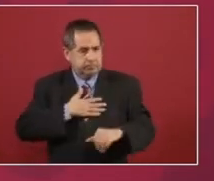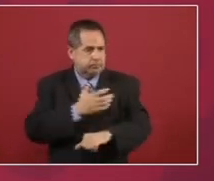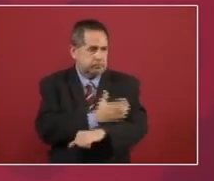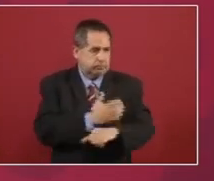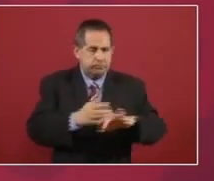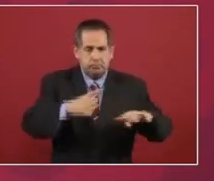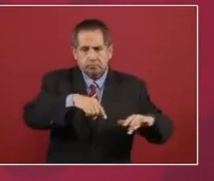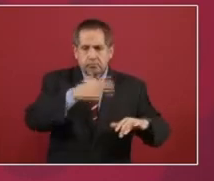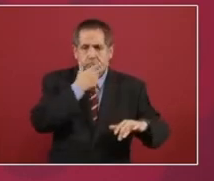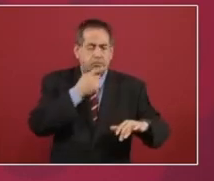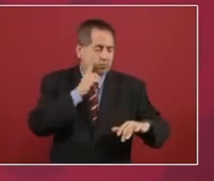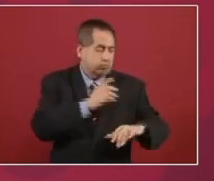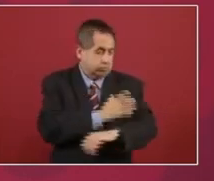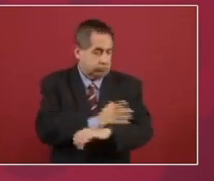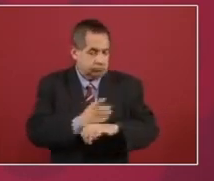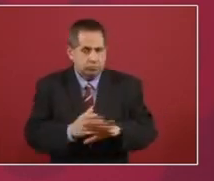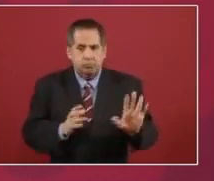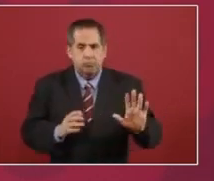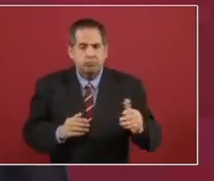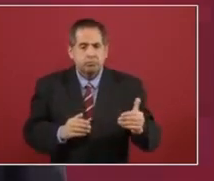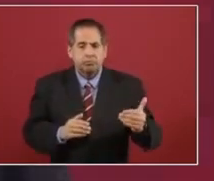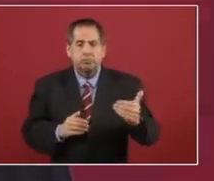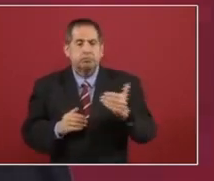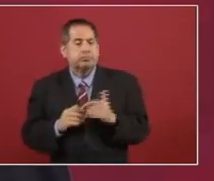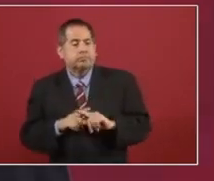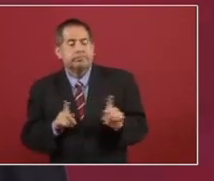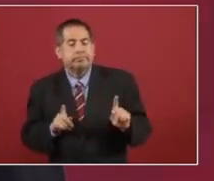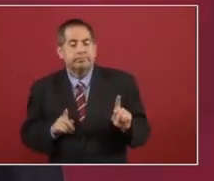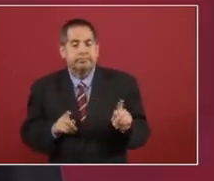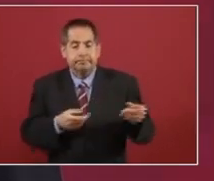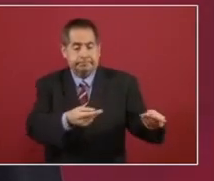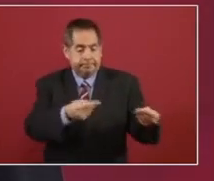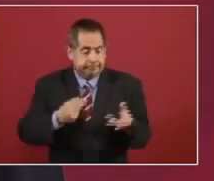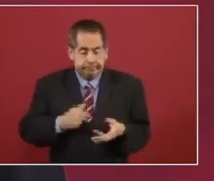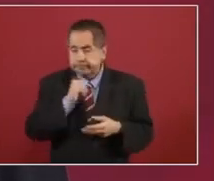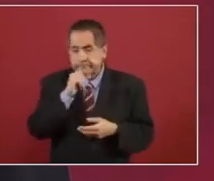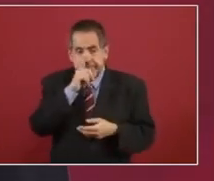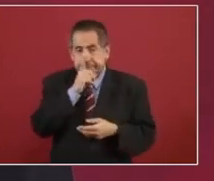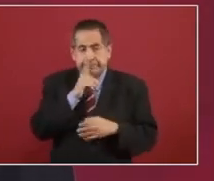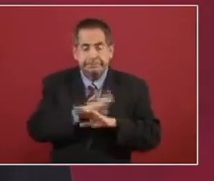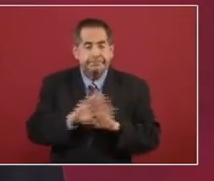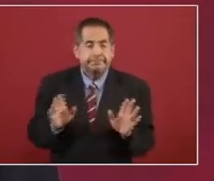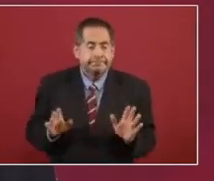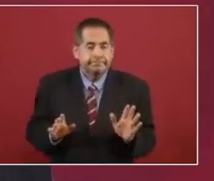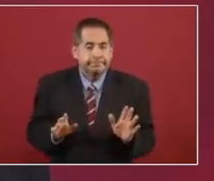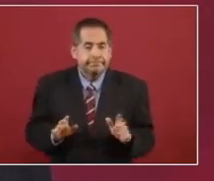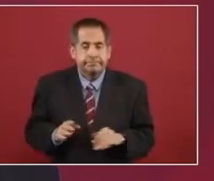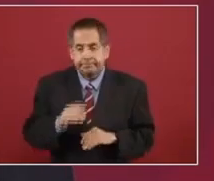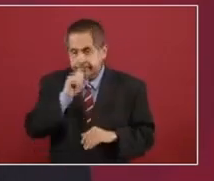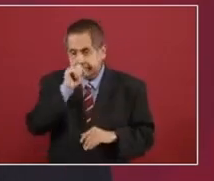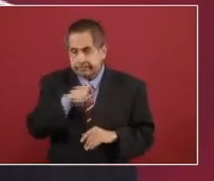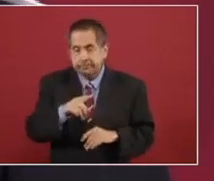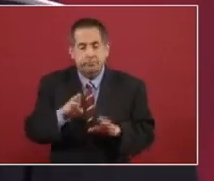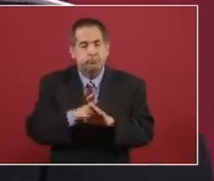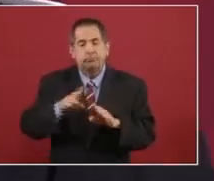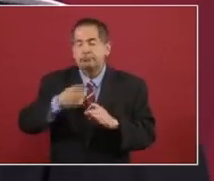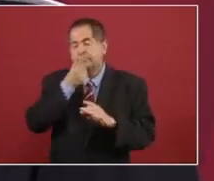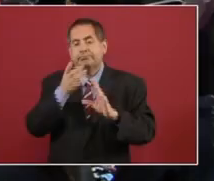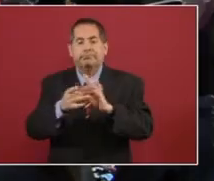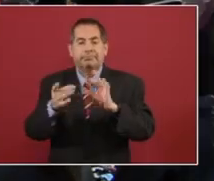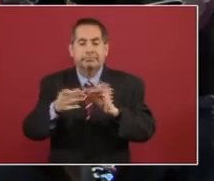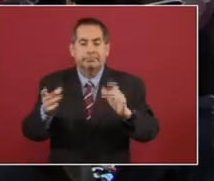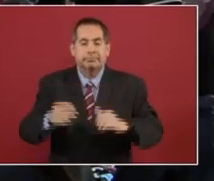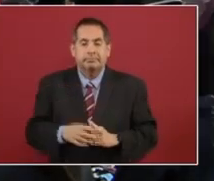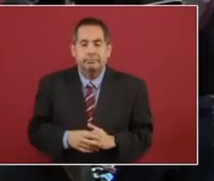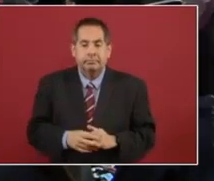compañeros, compañeras, no me tratan esos temas. Además, como se dice